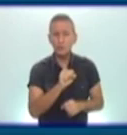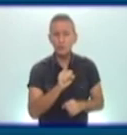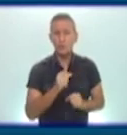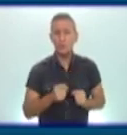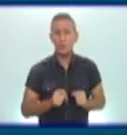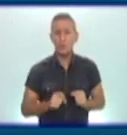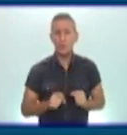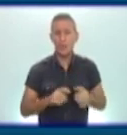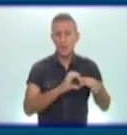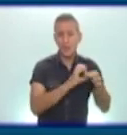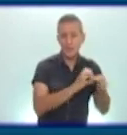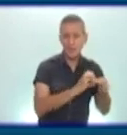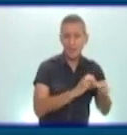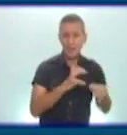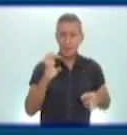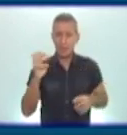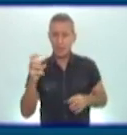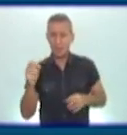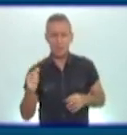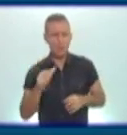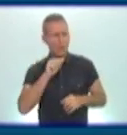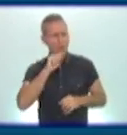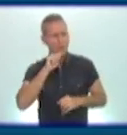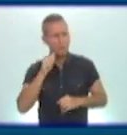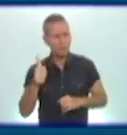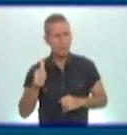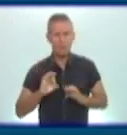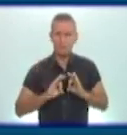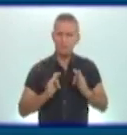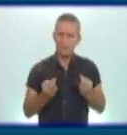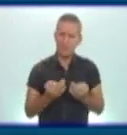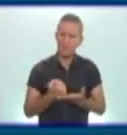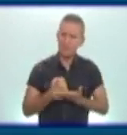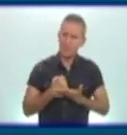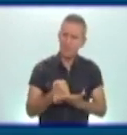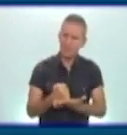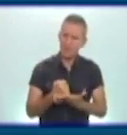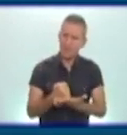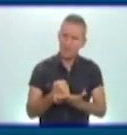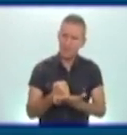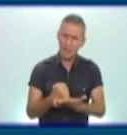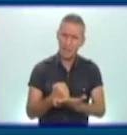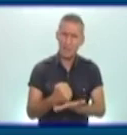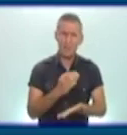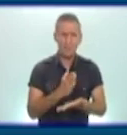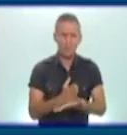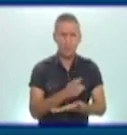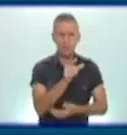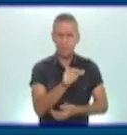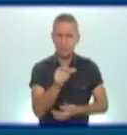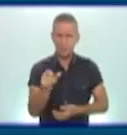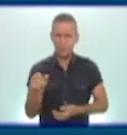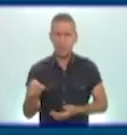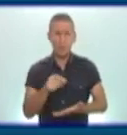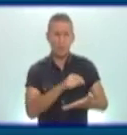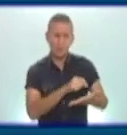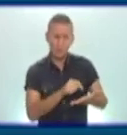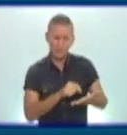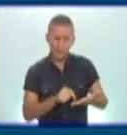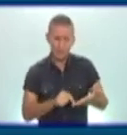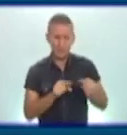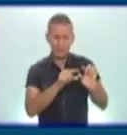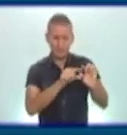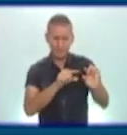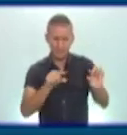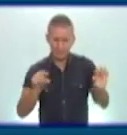y el número. Muy sencillo. Familia, por favor, apoyen a los estudiantes, apoyen en la casa para escribir la